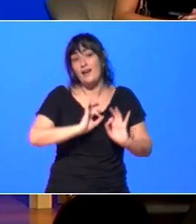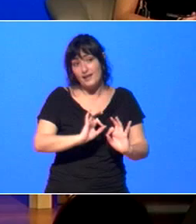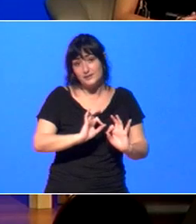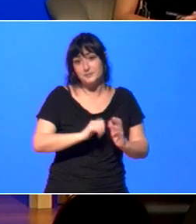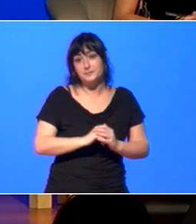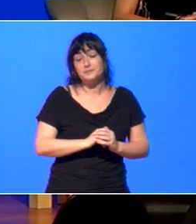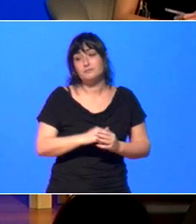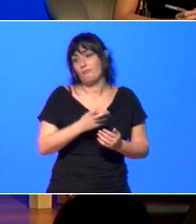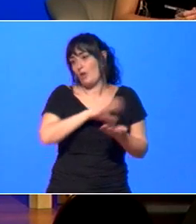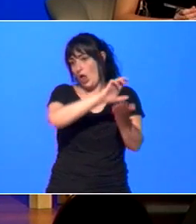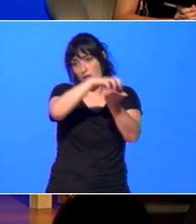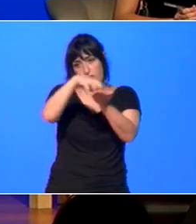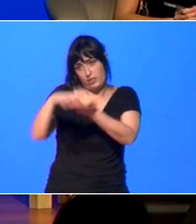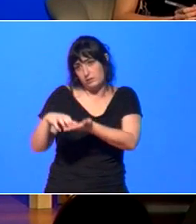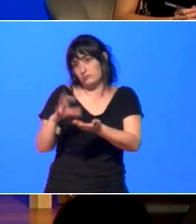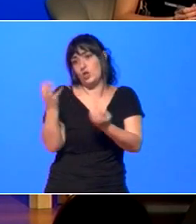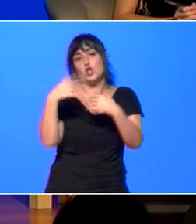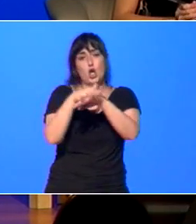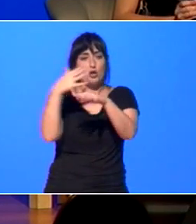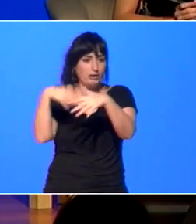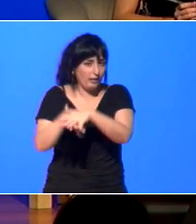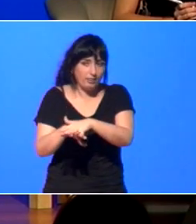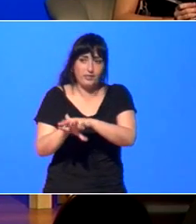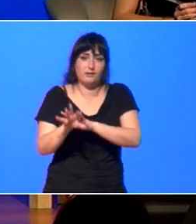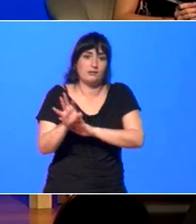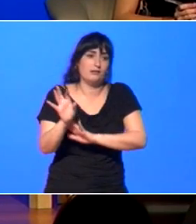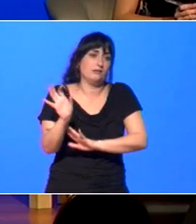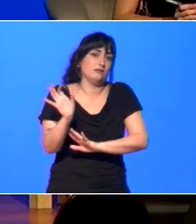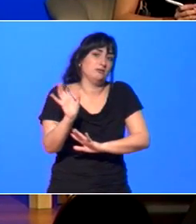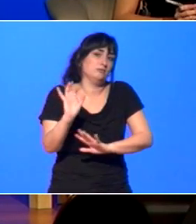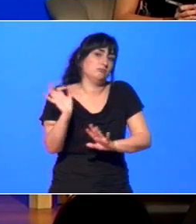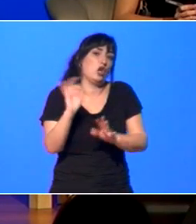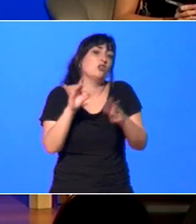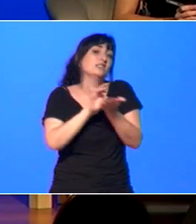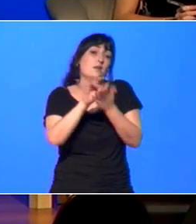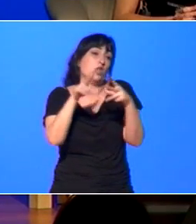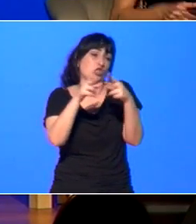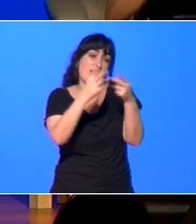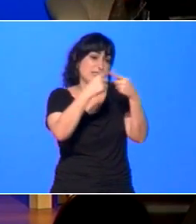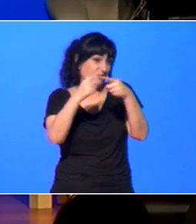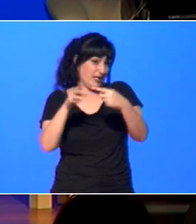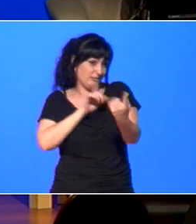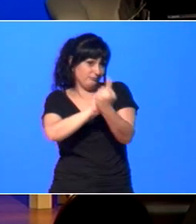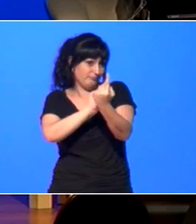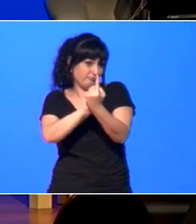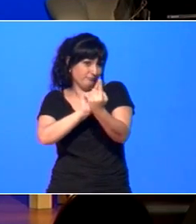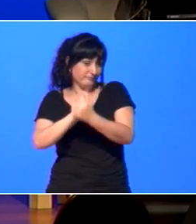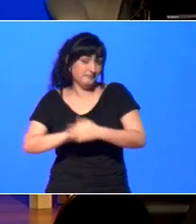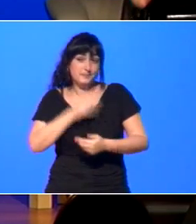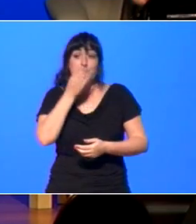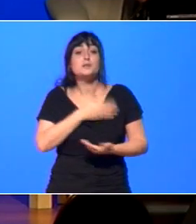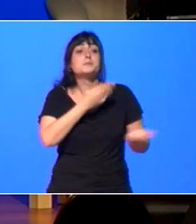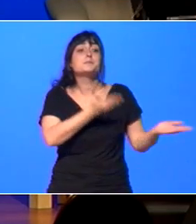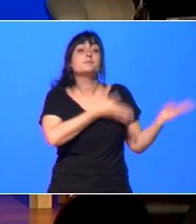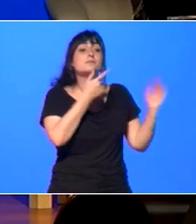entre centros, entre redes y con diferentes agentes sociales. Bueno, él intentará darnos su